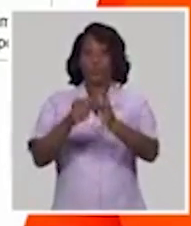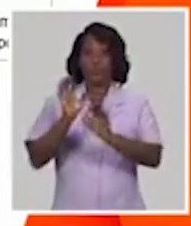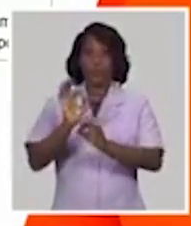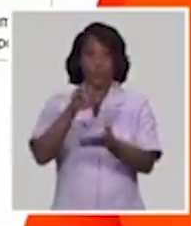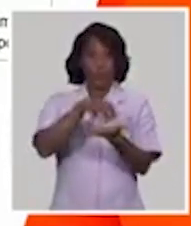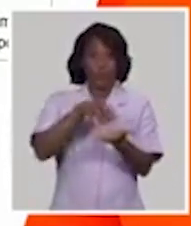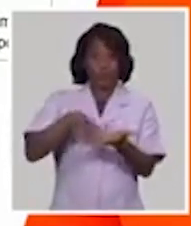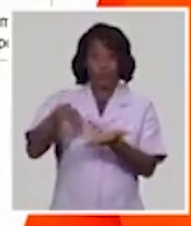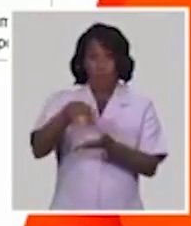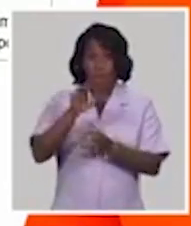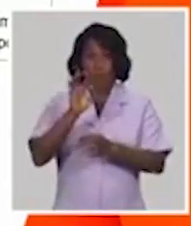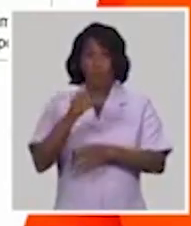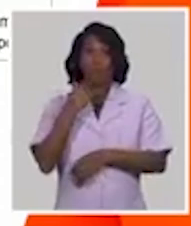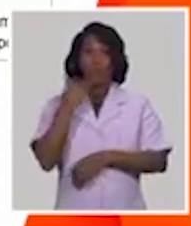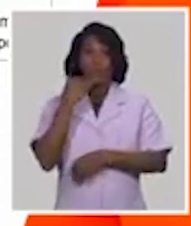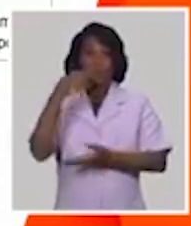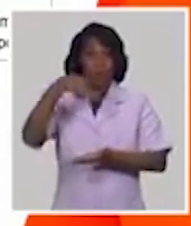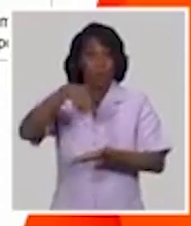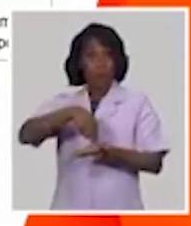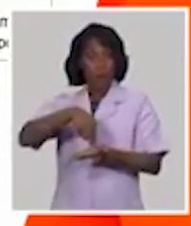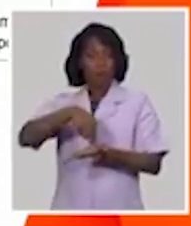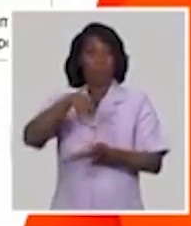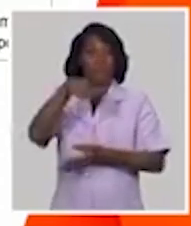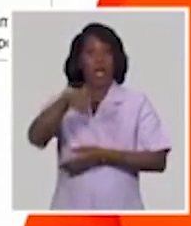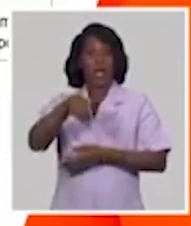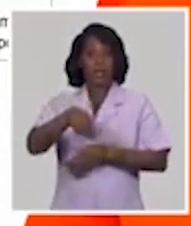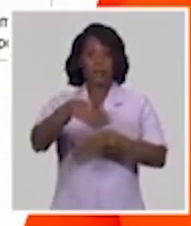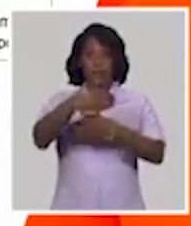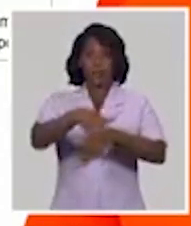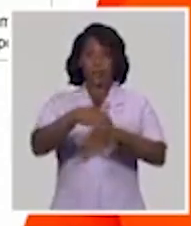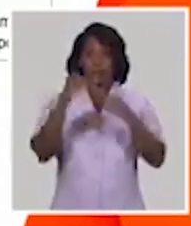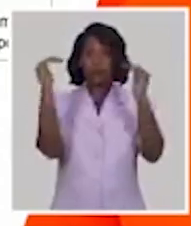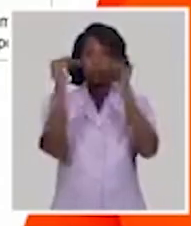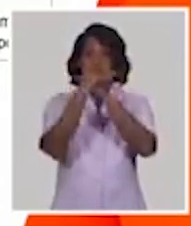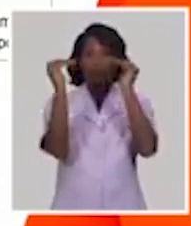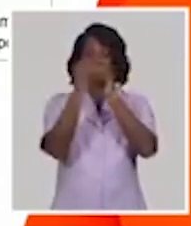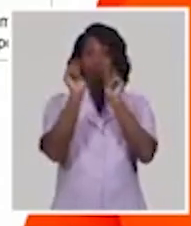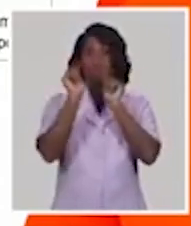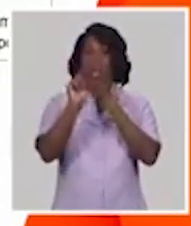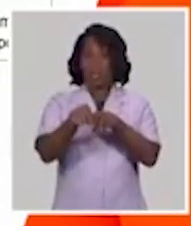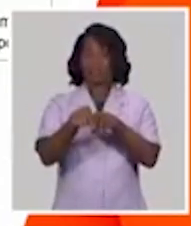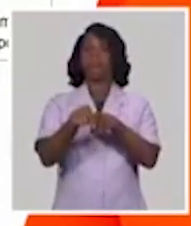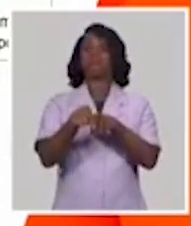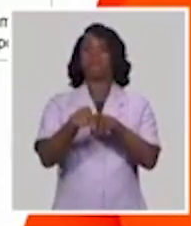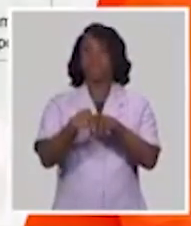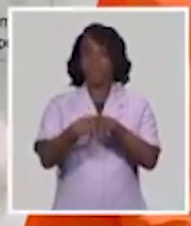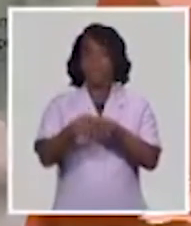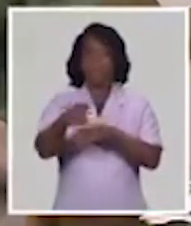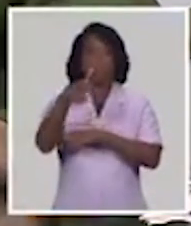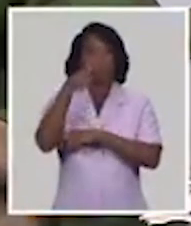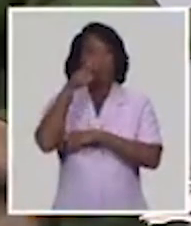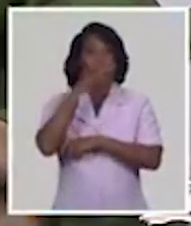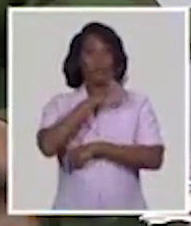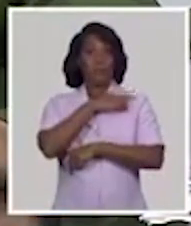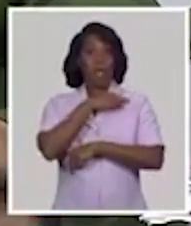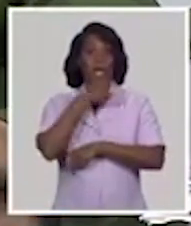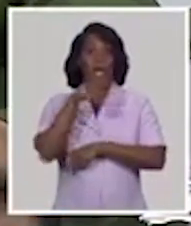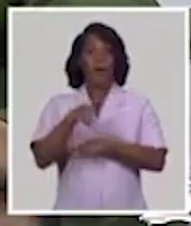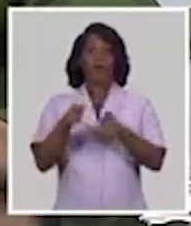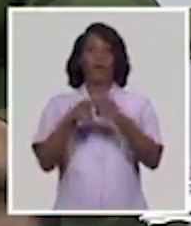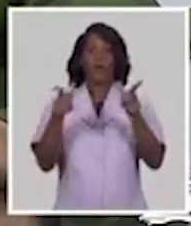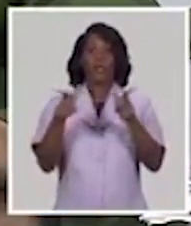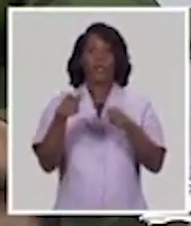se reforzará el control en todos nuestros puntos de control. O sea que para entrar y